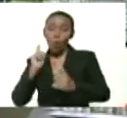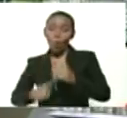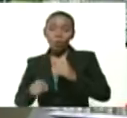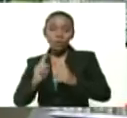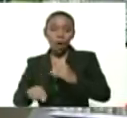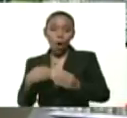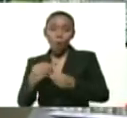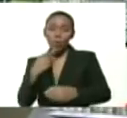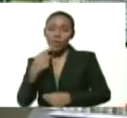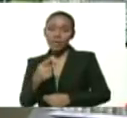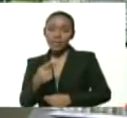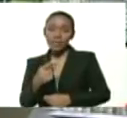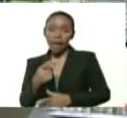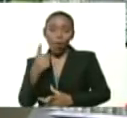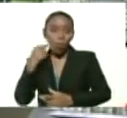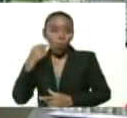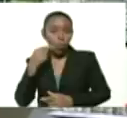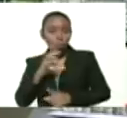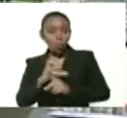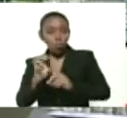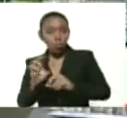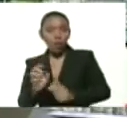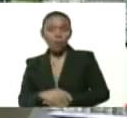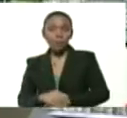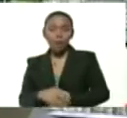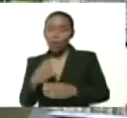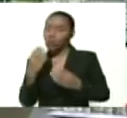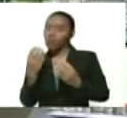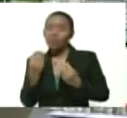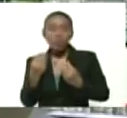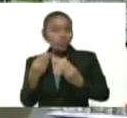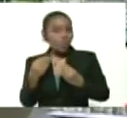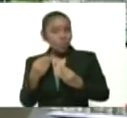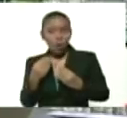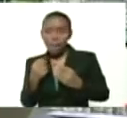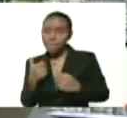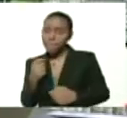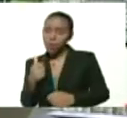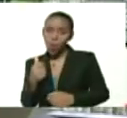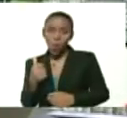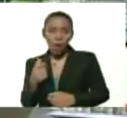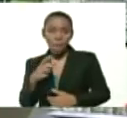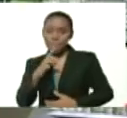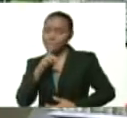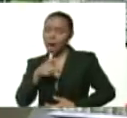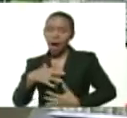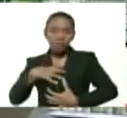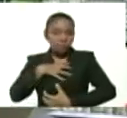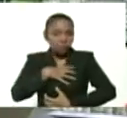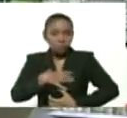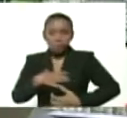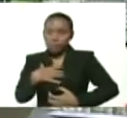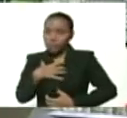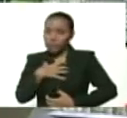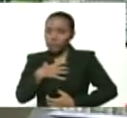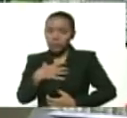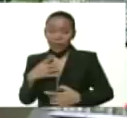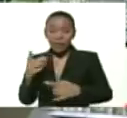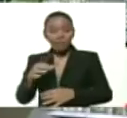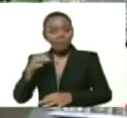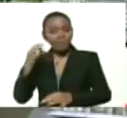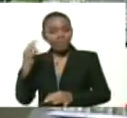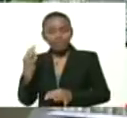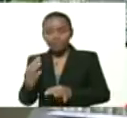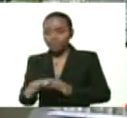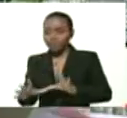se dice coloquialmente. Llegó en muy precarias condiciones, llegó en muy malas condiciones y